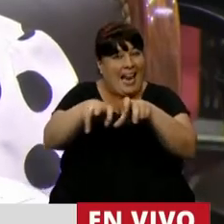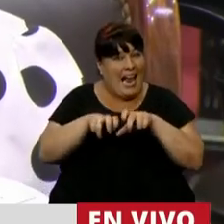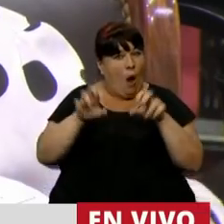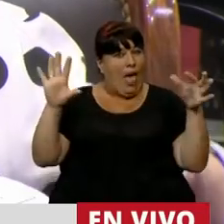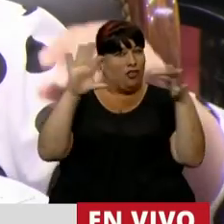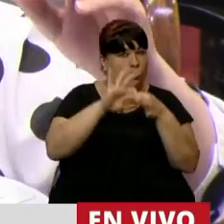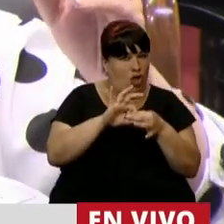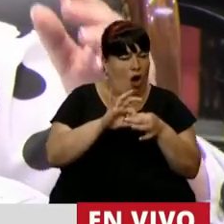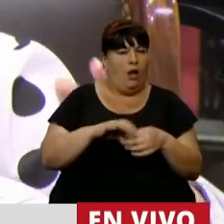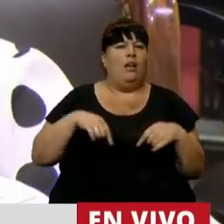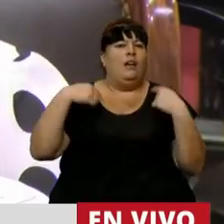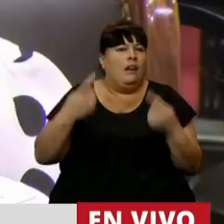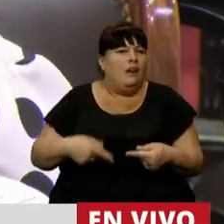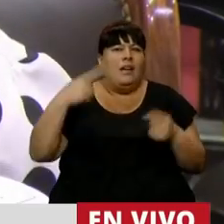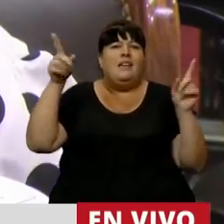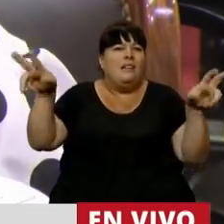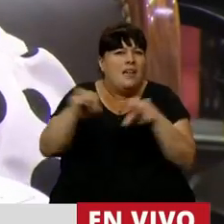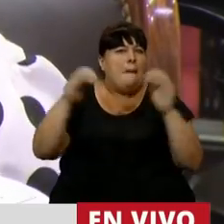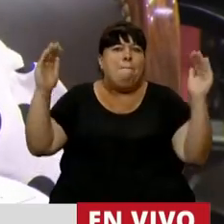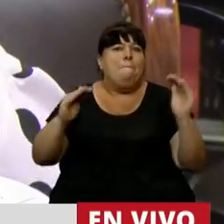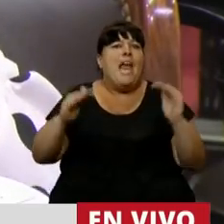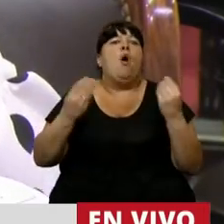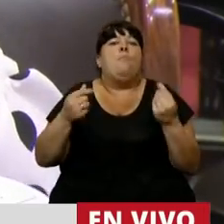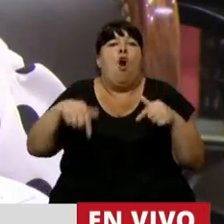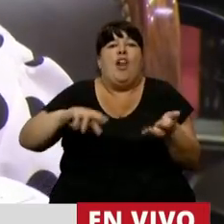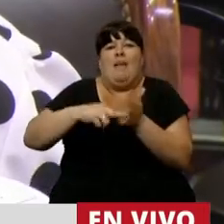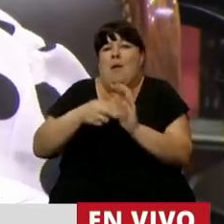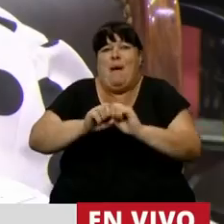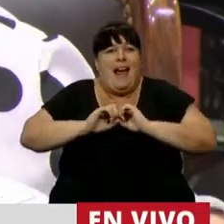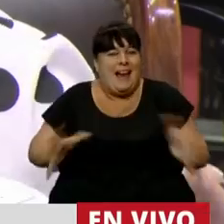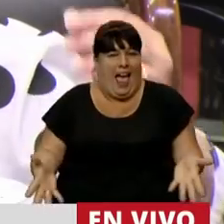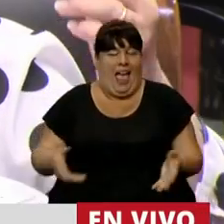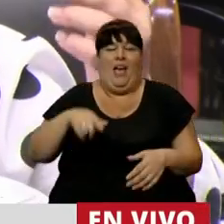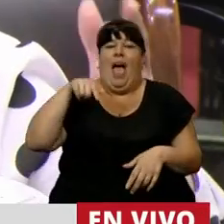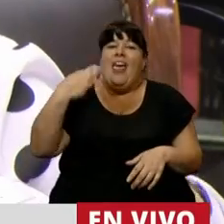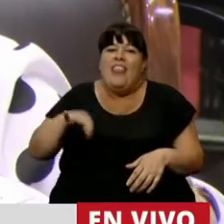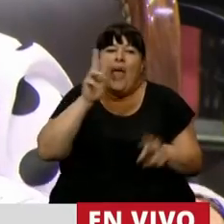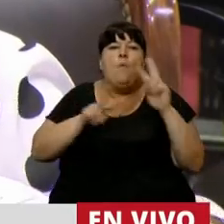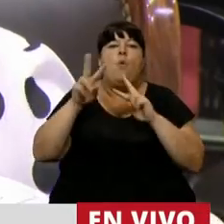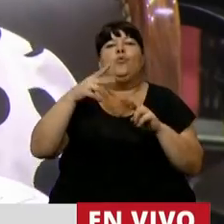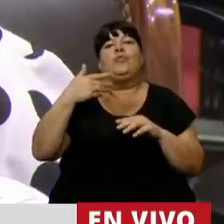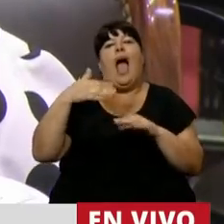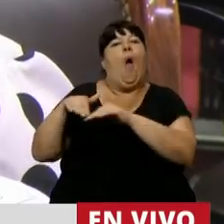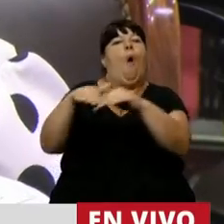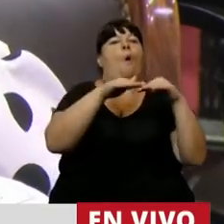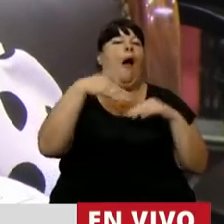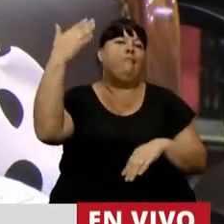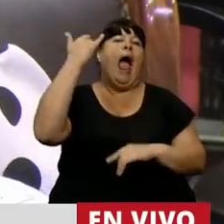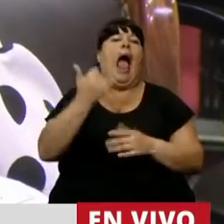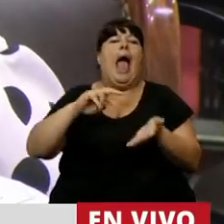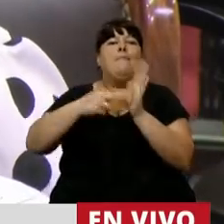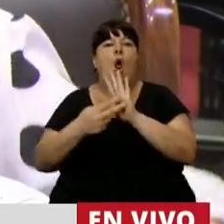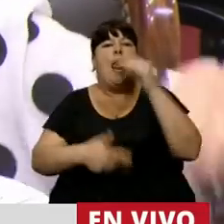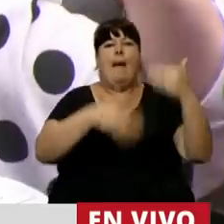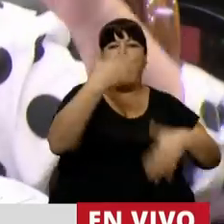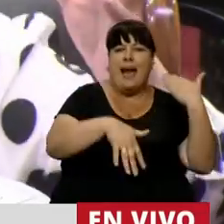Recaudación constantemente a la baja porque estamos en crisis, porque tienen que unificar el discurso. ¿Hay crisis para